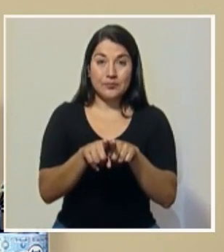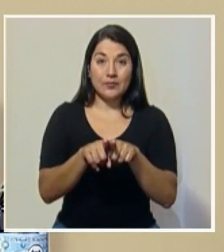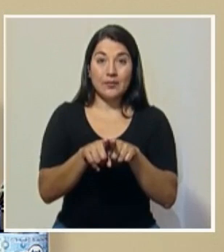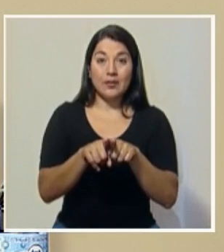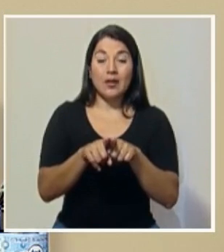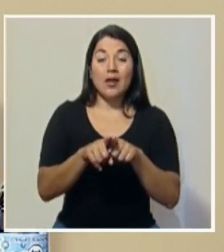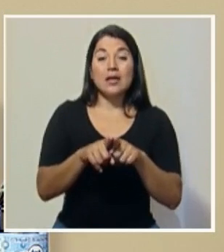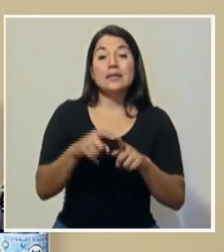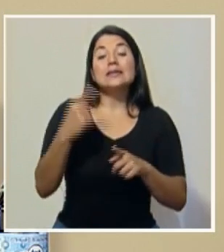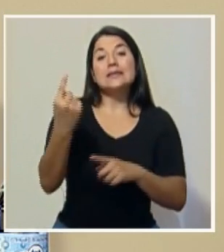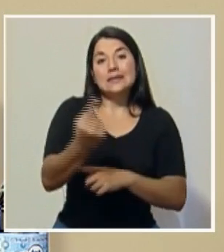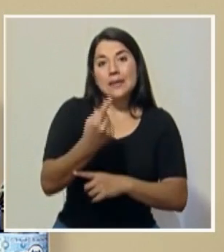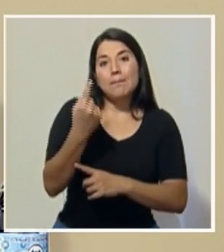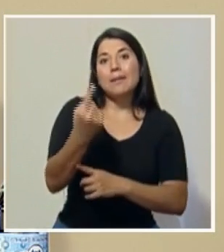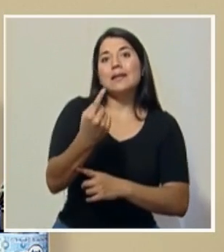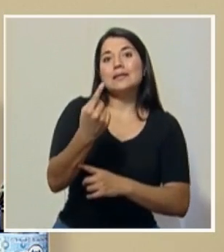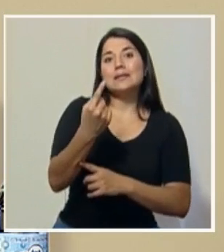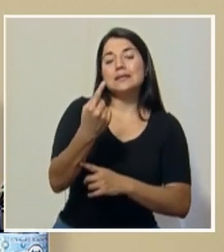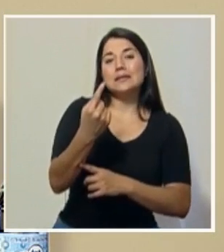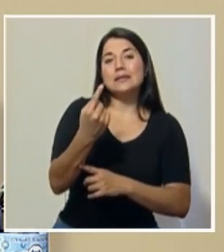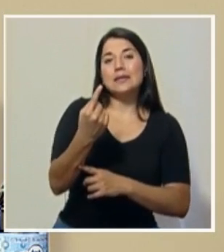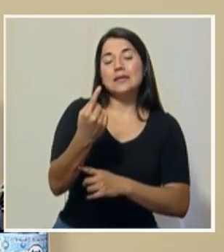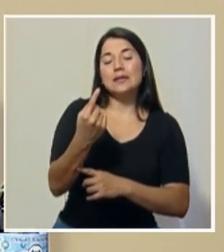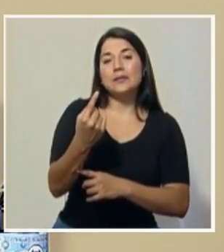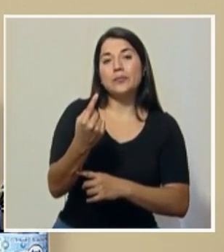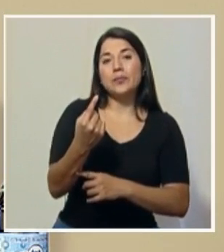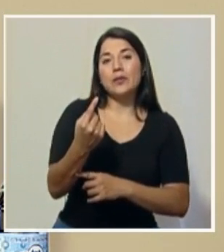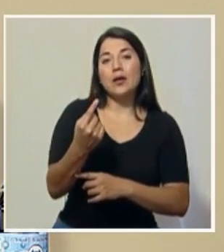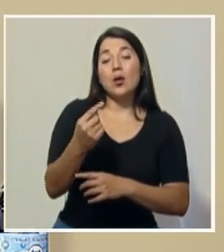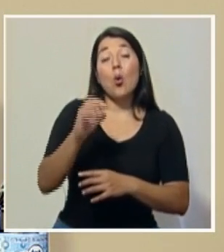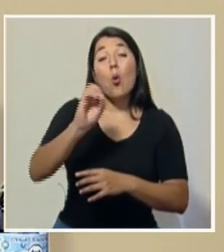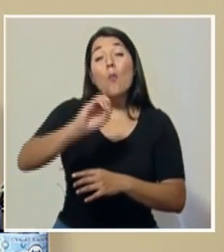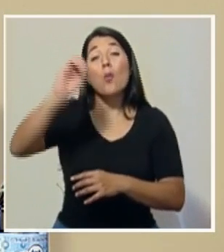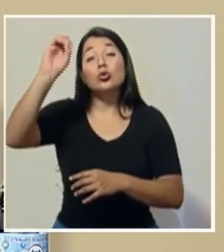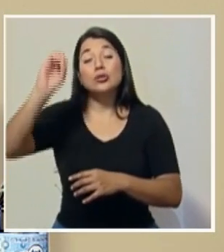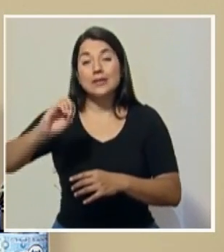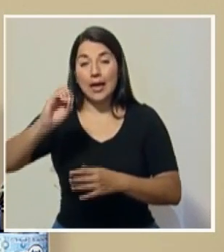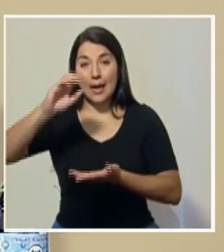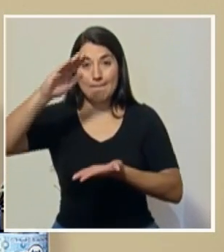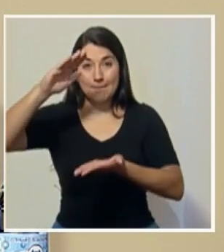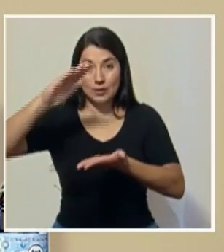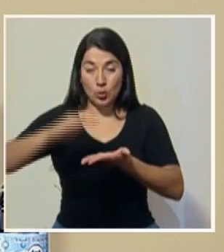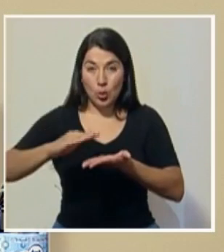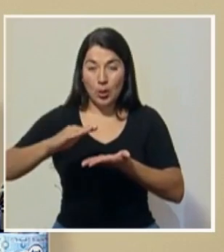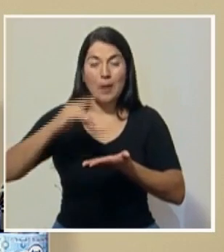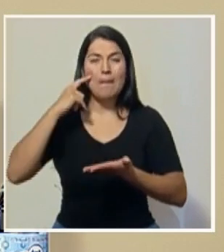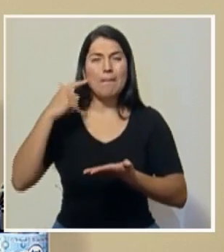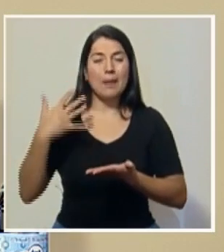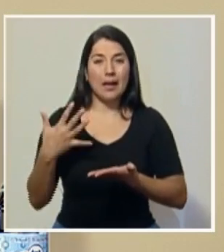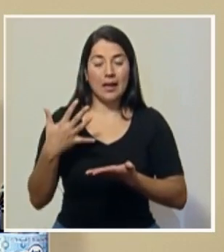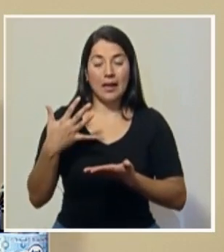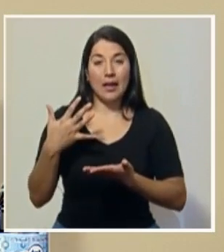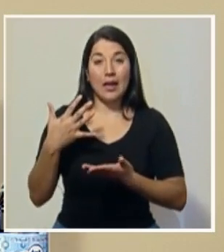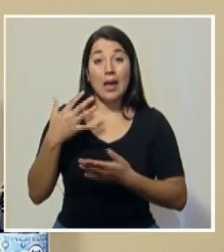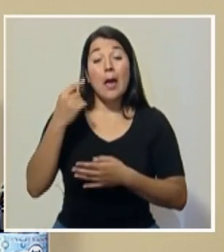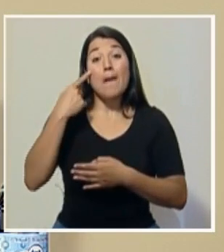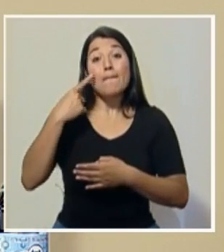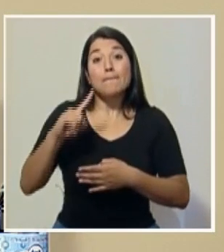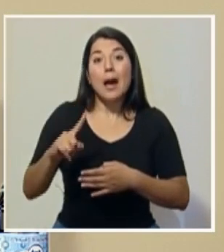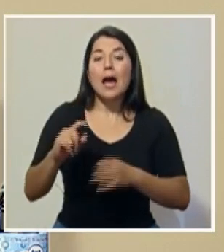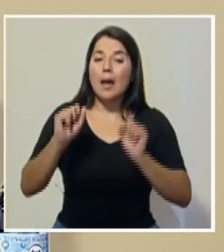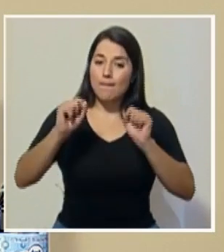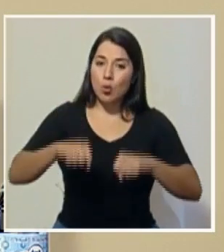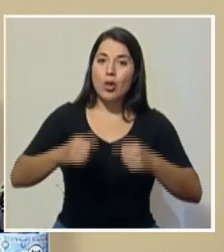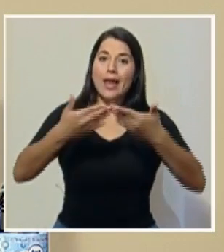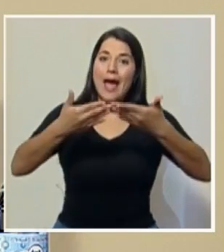nivel de distanciamiento un poco menor, o un porcentaje menor, para contemplar la apertura